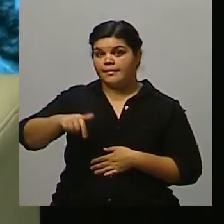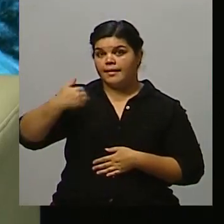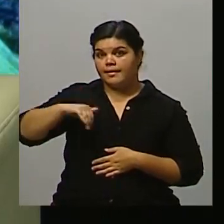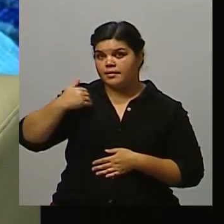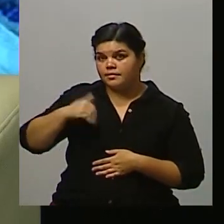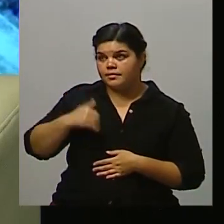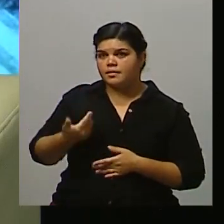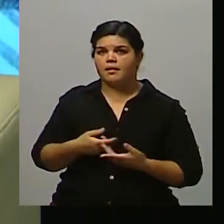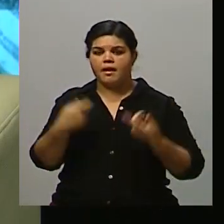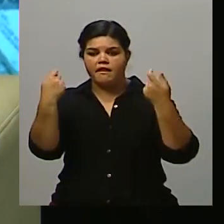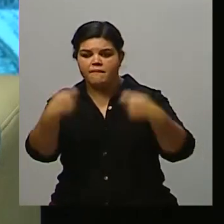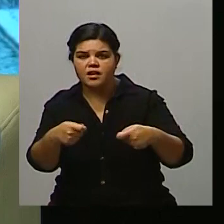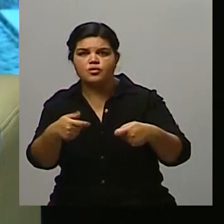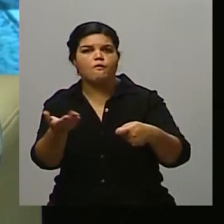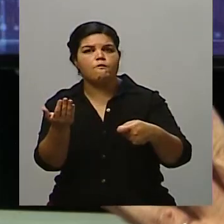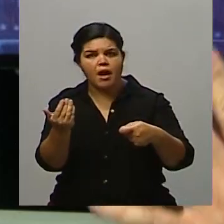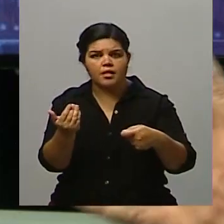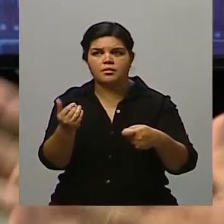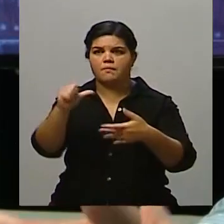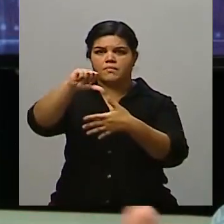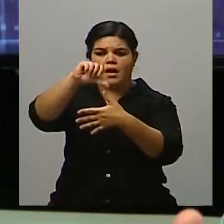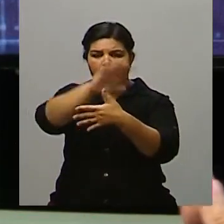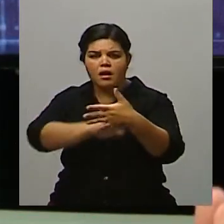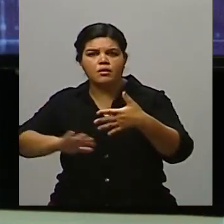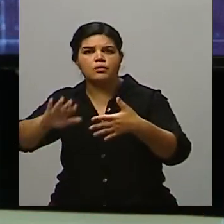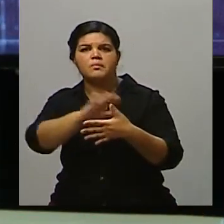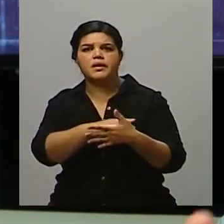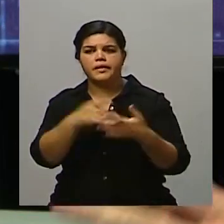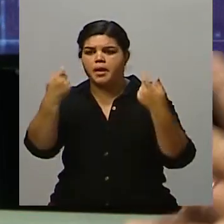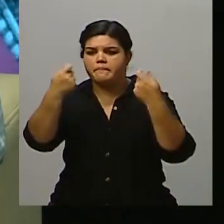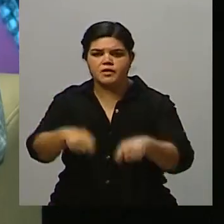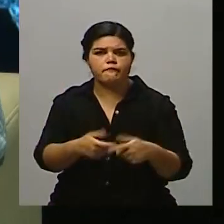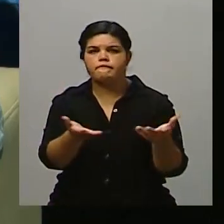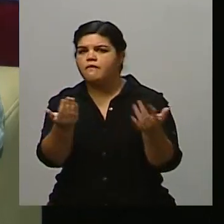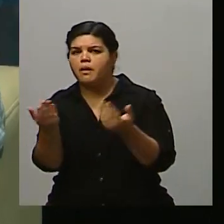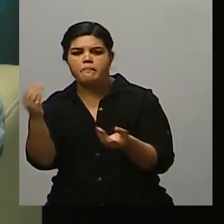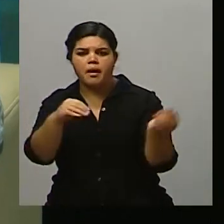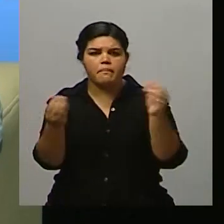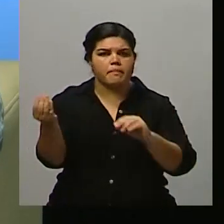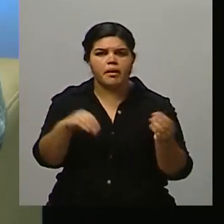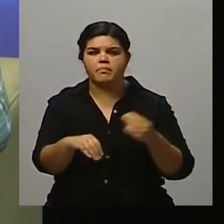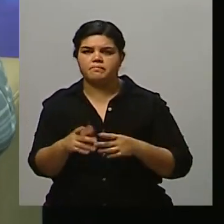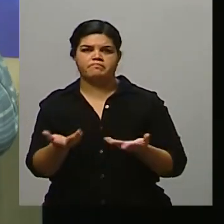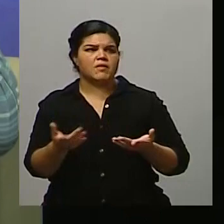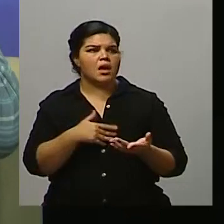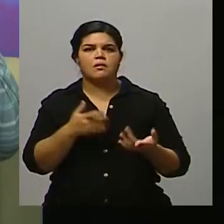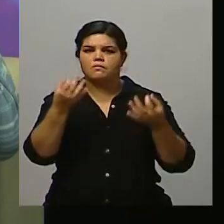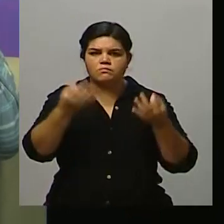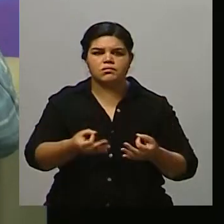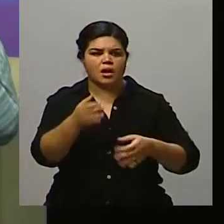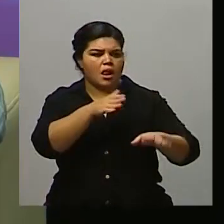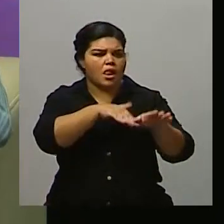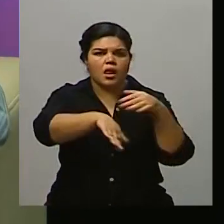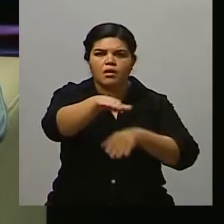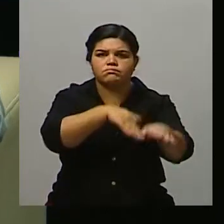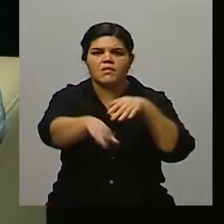falta inversión, que en Latinoamérica no hay inversión suficiente, que los caminos están destruidos, que los subtes de Buenos Aires